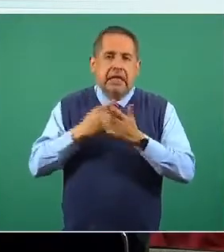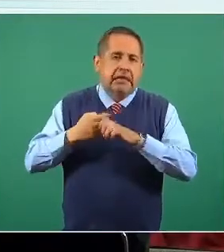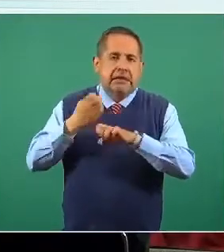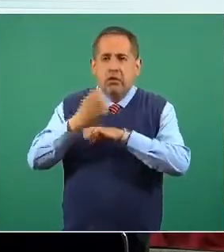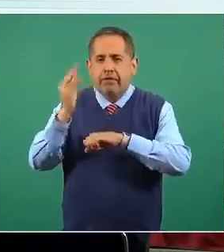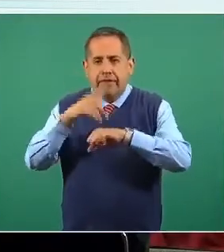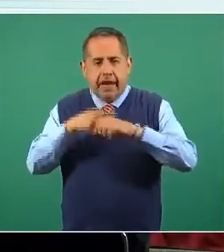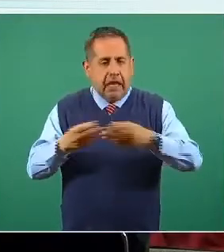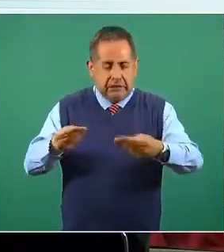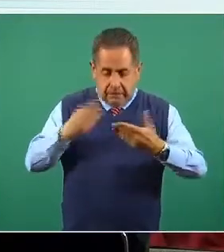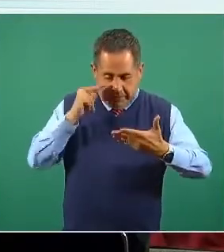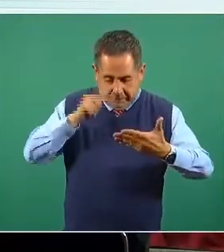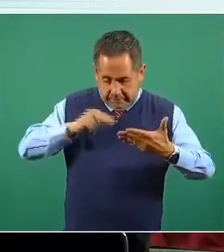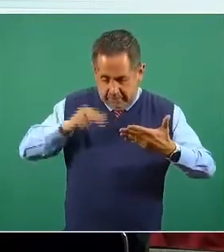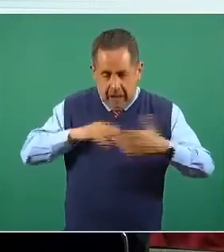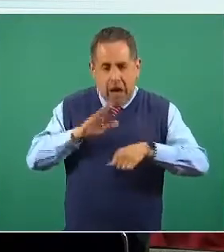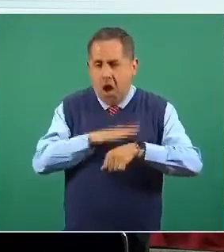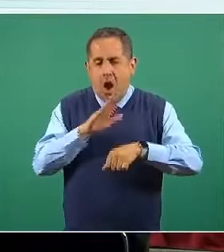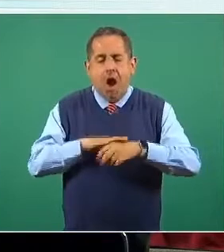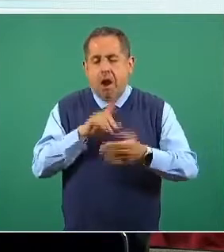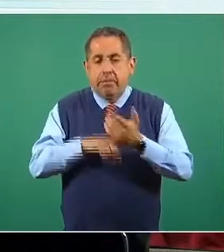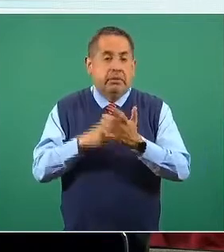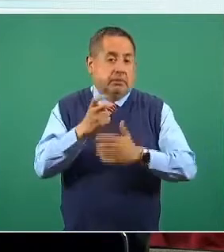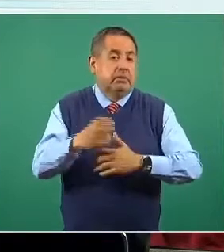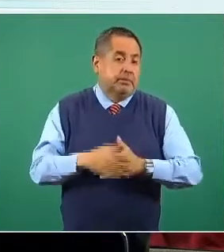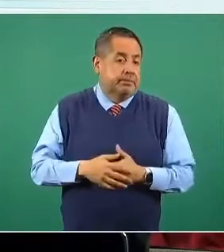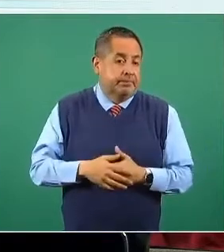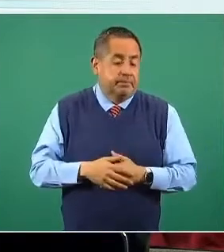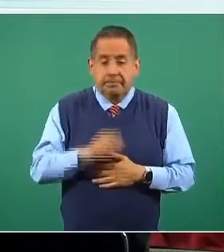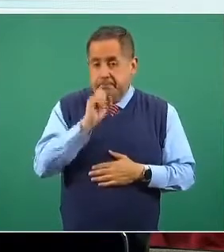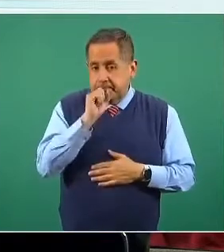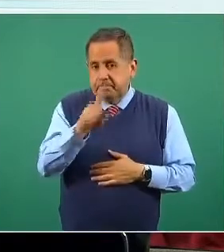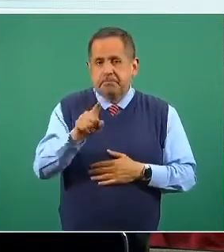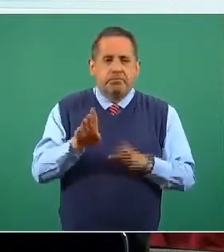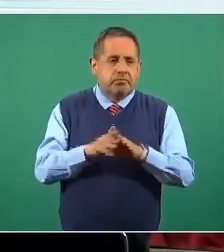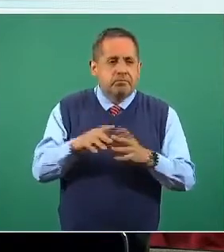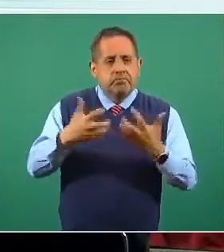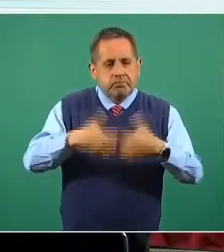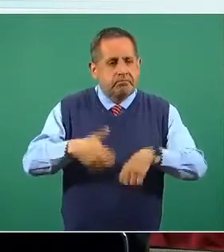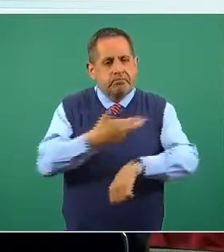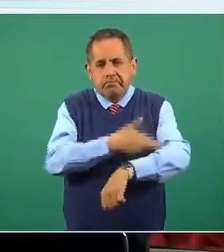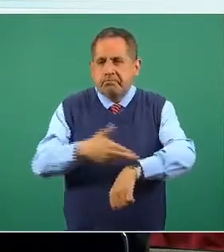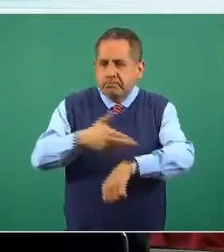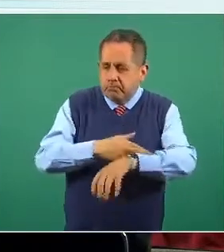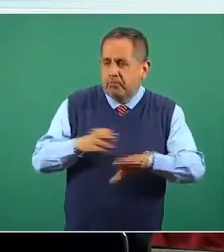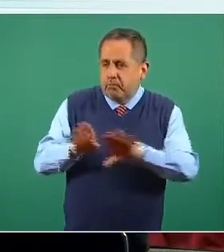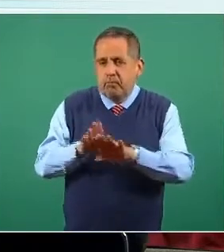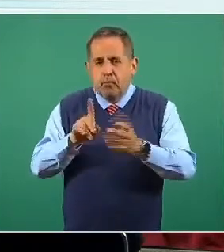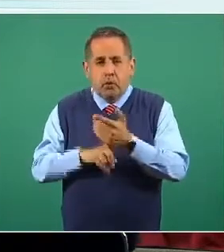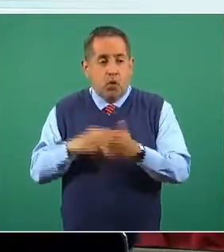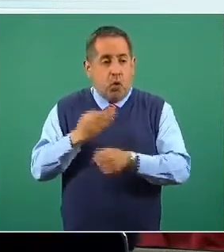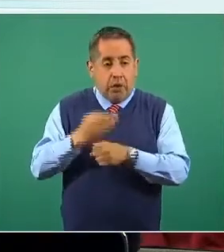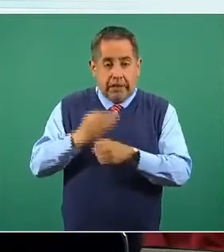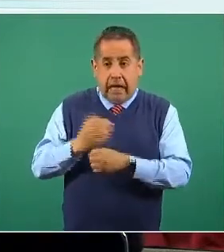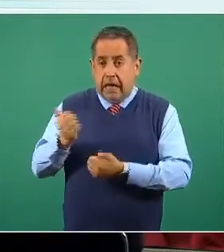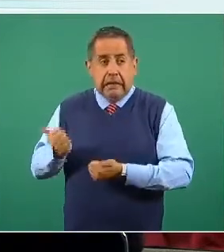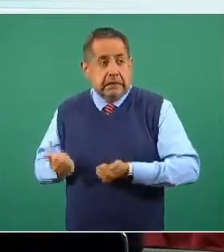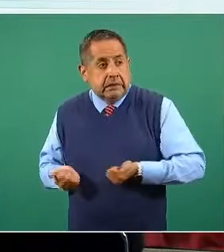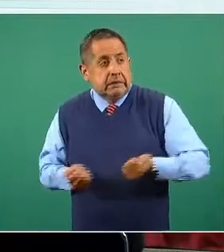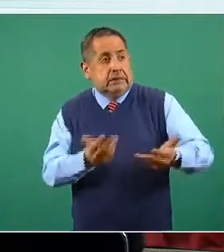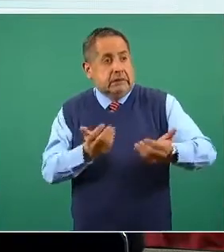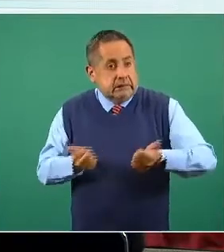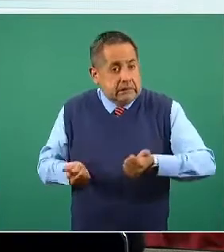como estas lógicamente van acudiendo. Así también tiene que ver con la logística, en donde la vacuna, como sabemos, está llegando a diferentes